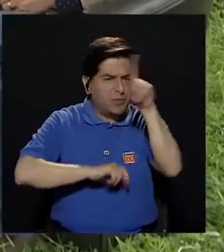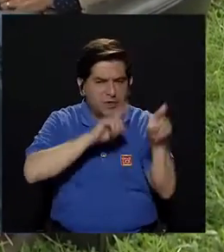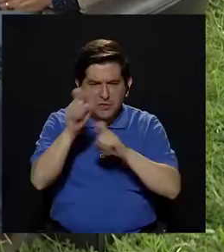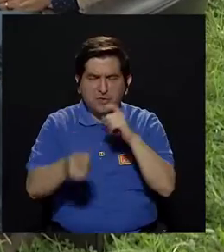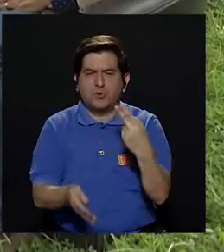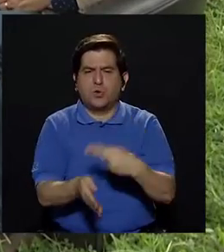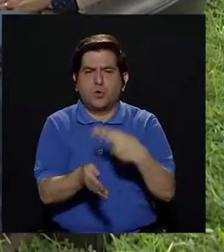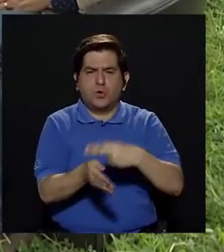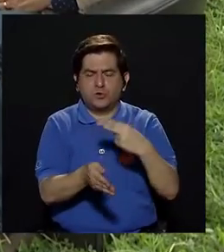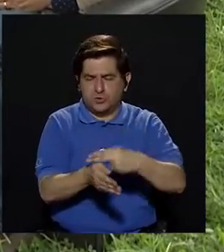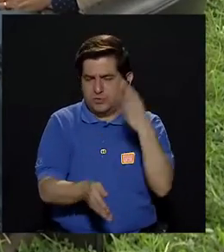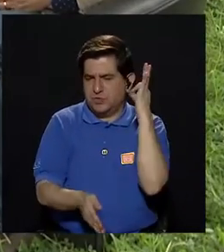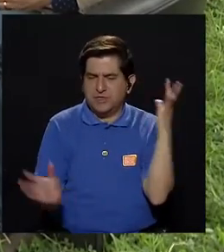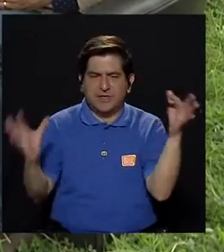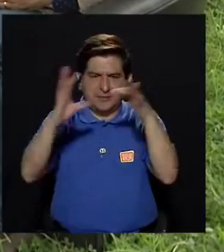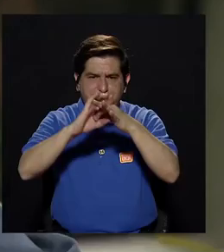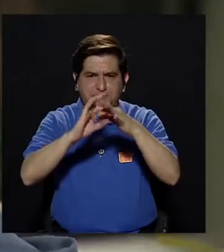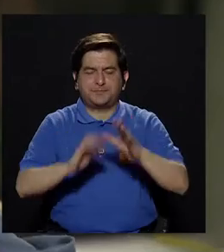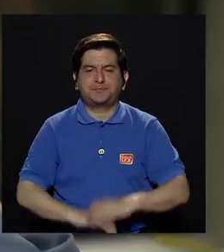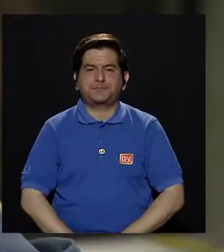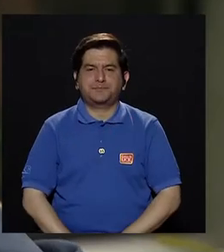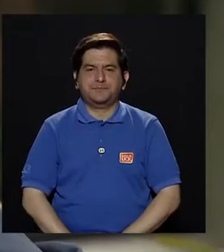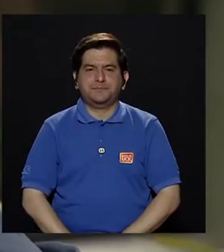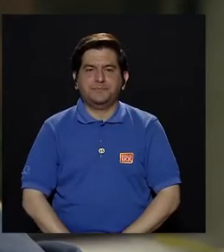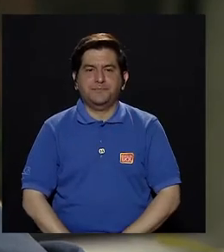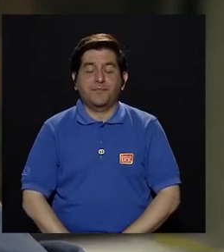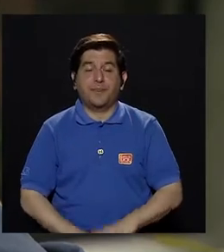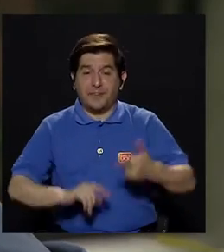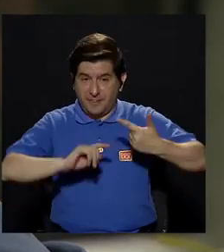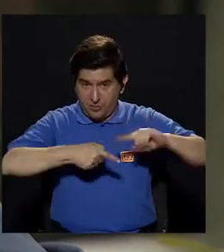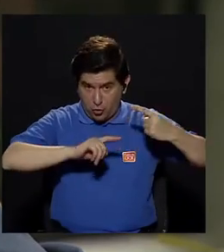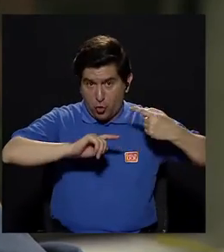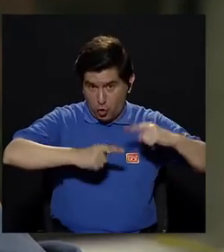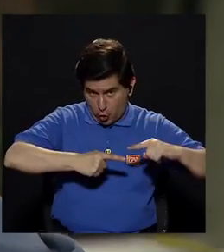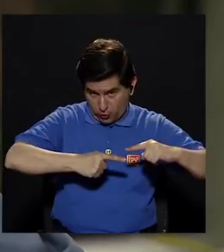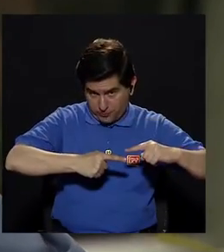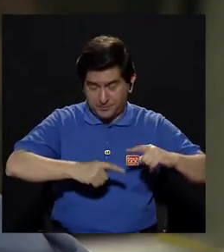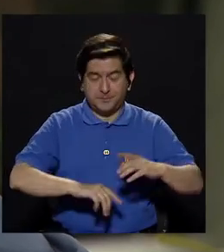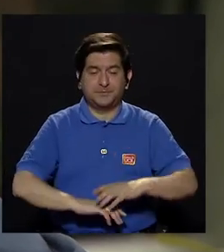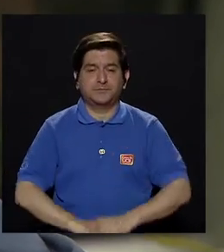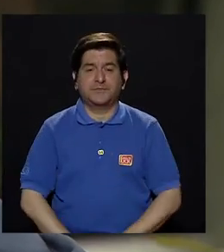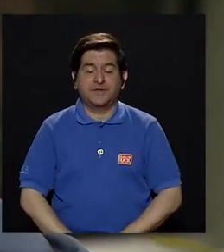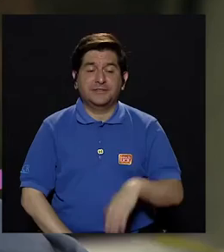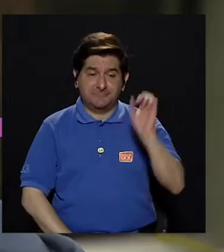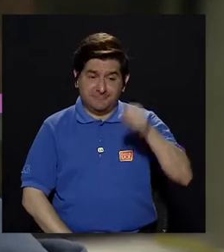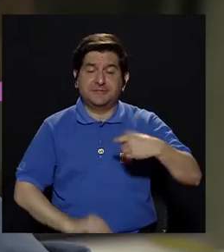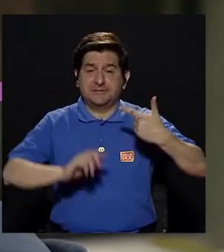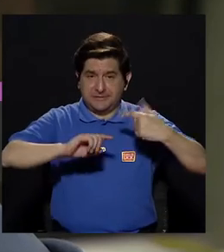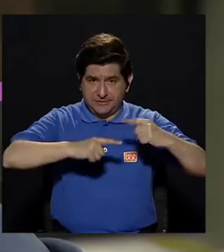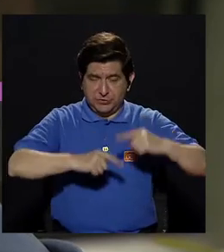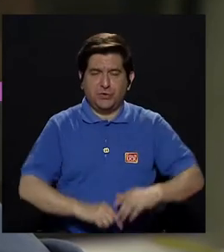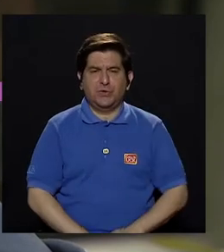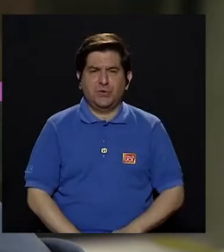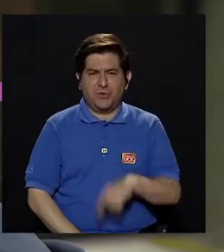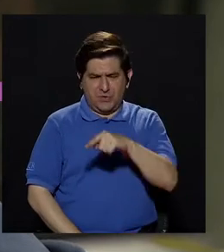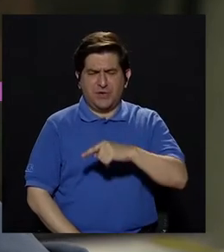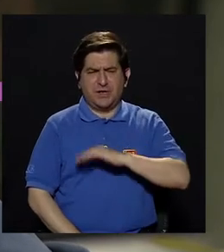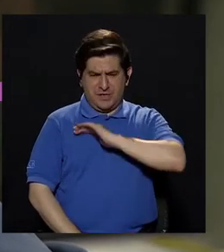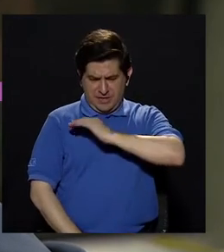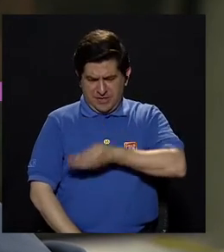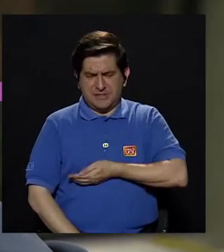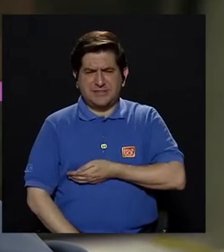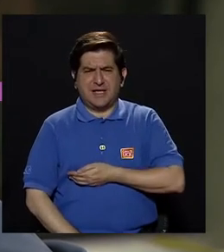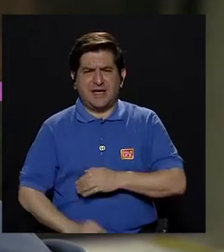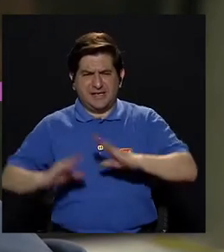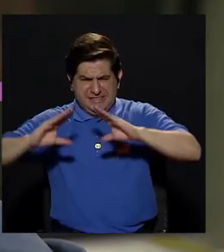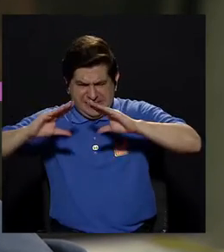una encuesta en el Hospital de las Mujeres al respecto. Y básicamente es el dolor, porque definitivamente duele que les presionen las mamas,